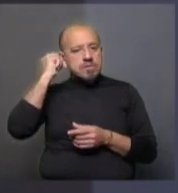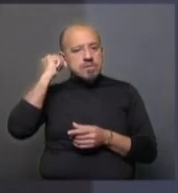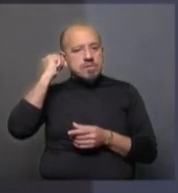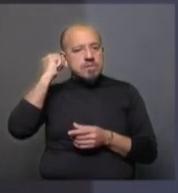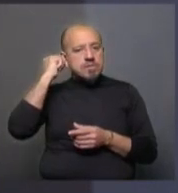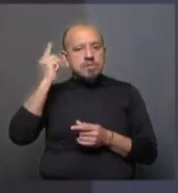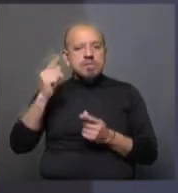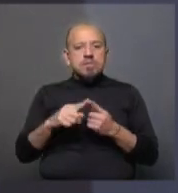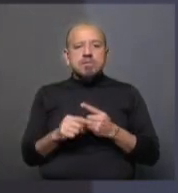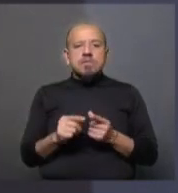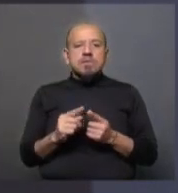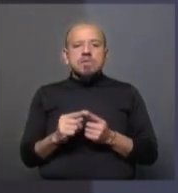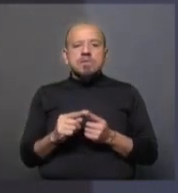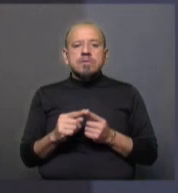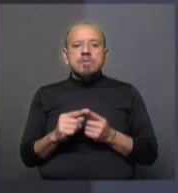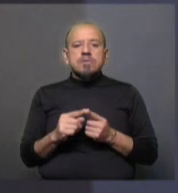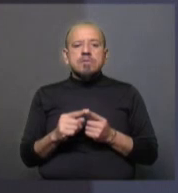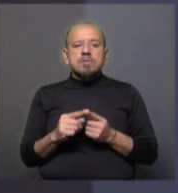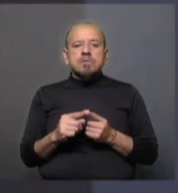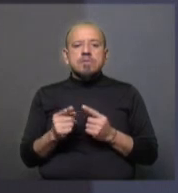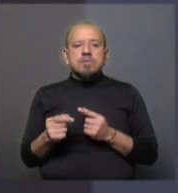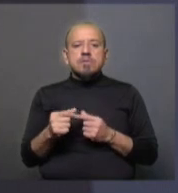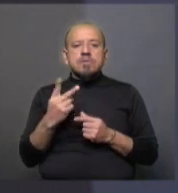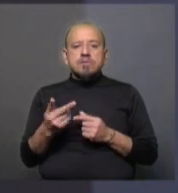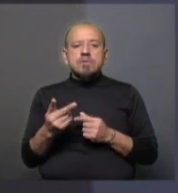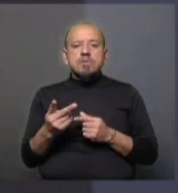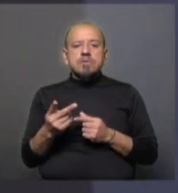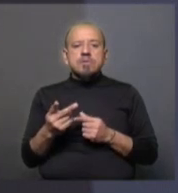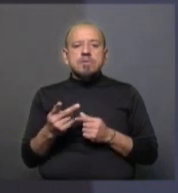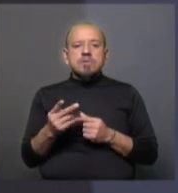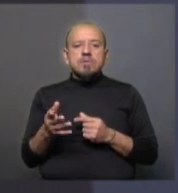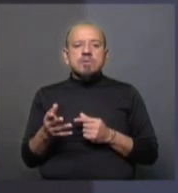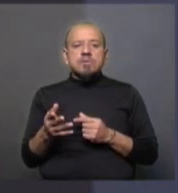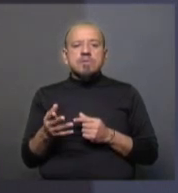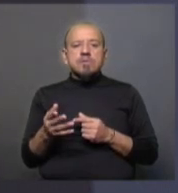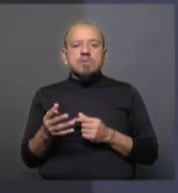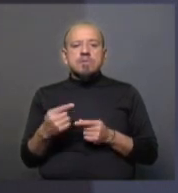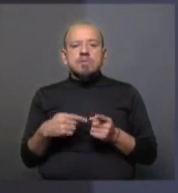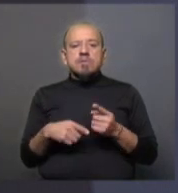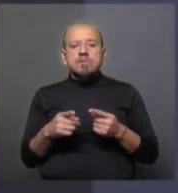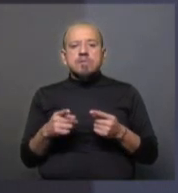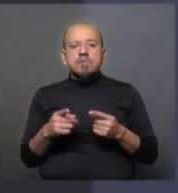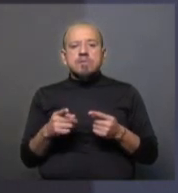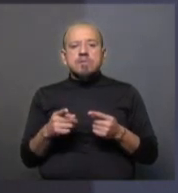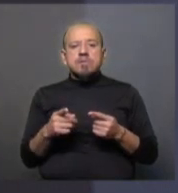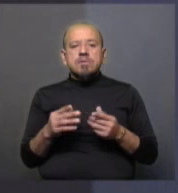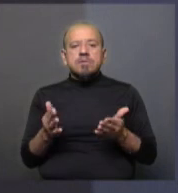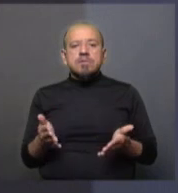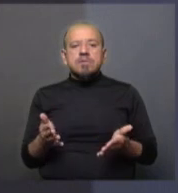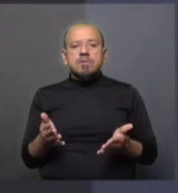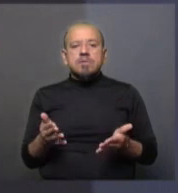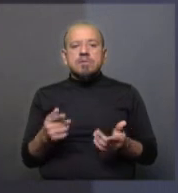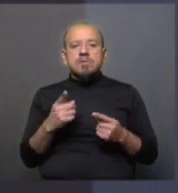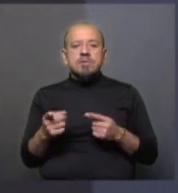bando suena ehf y tiene los los dos primeros capítulos tiene los cierres de ellos este y la verdad que